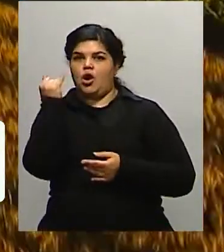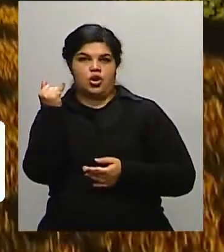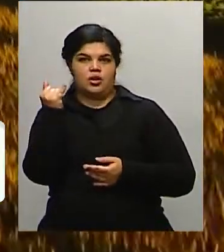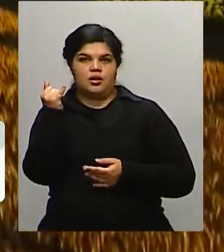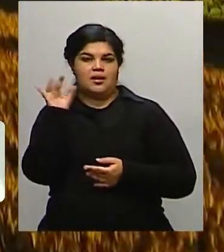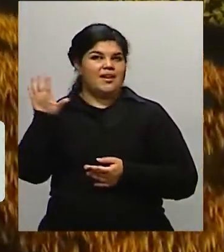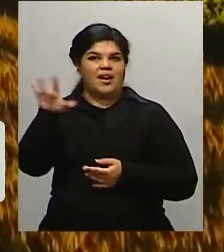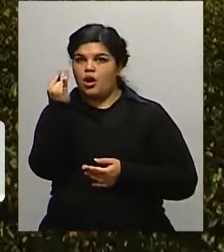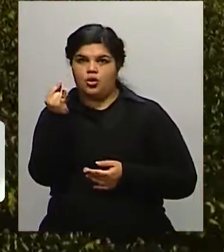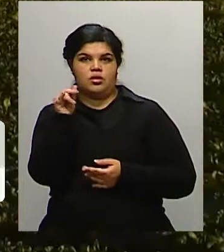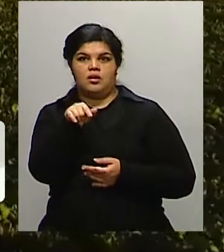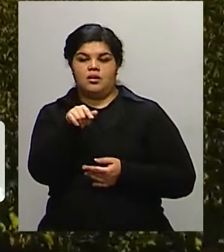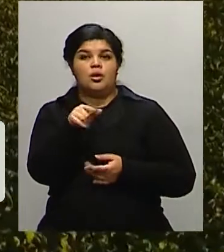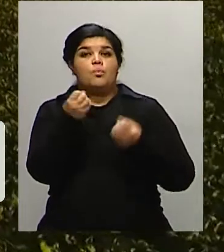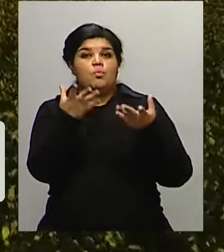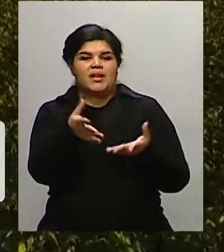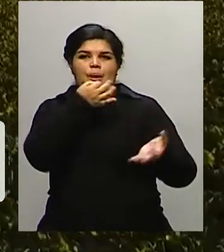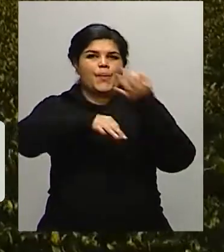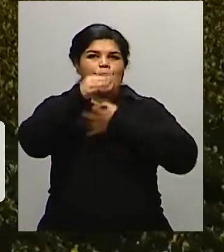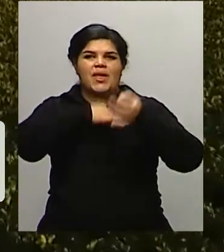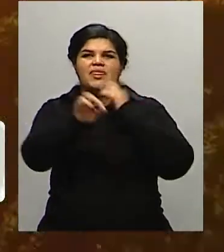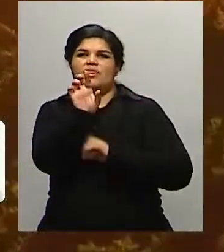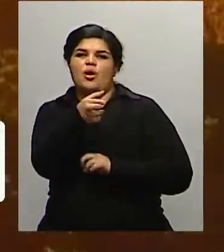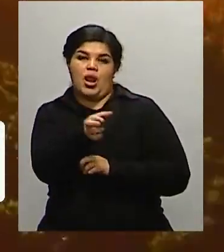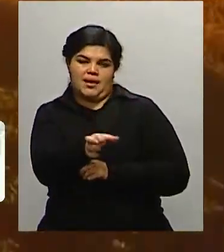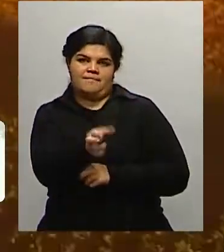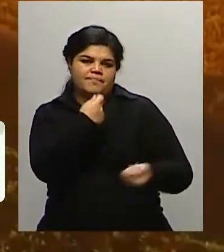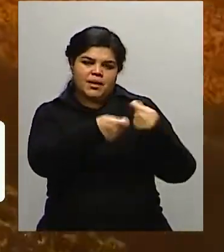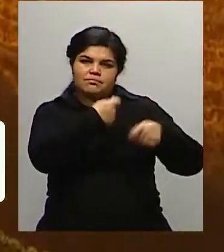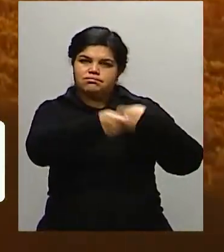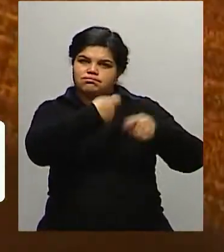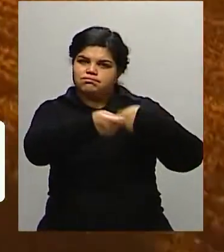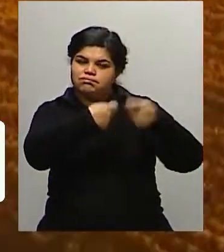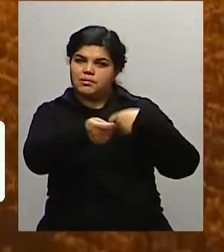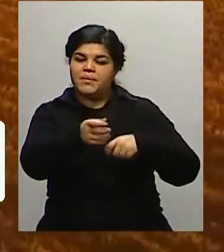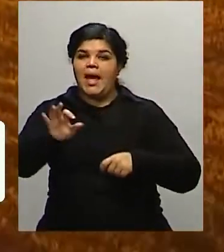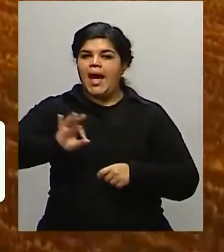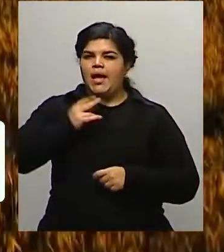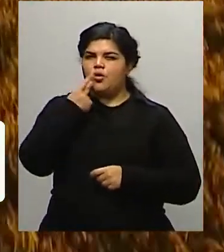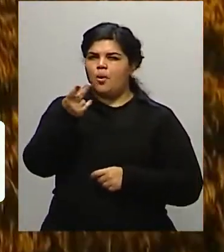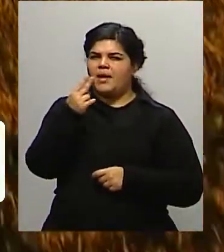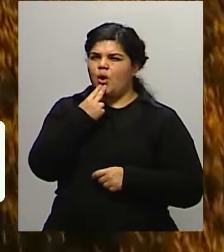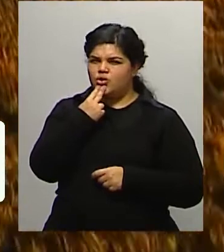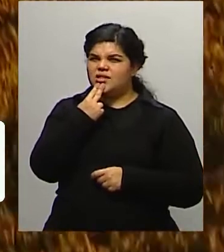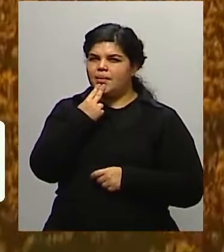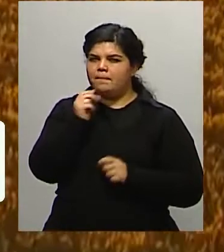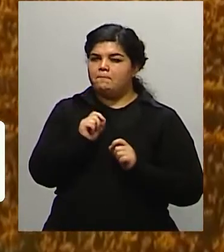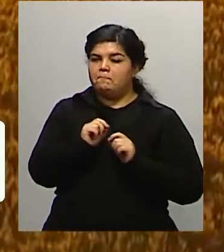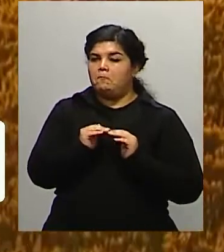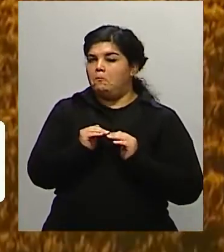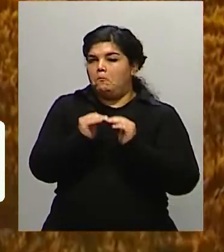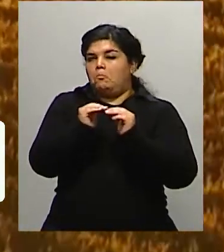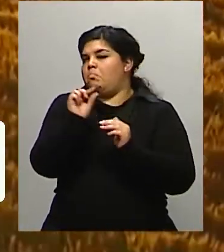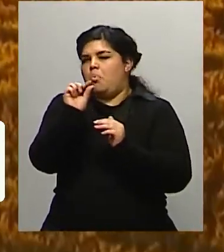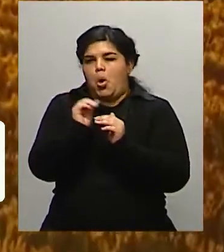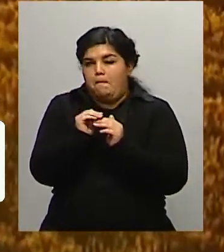materia de venta de dólares. Casi un poquito mayor fue en 2011, pero sí, ciertamente si uno lo compara